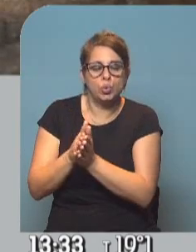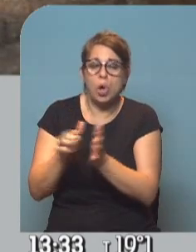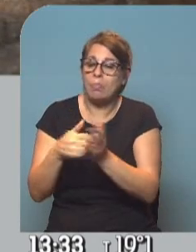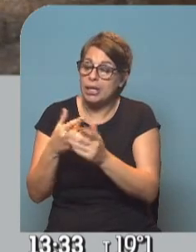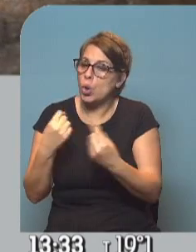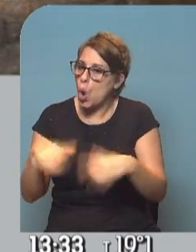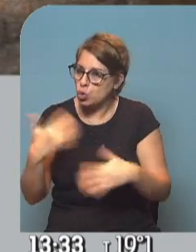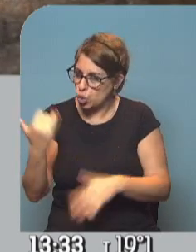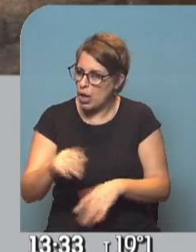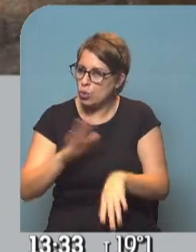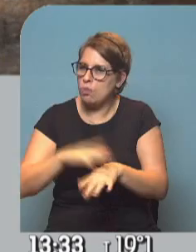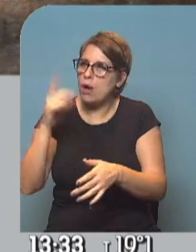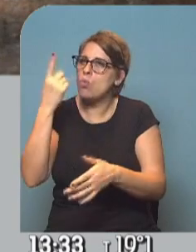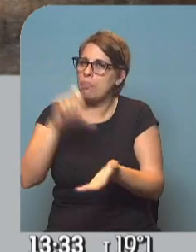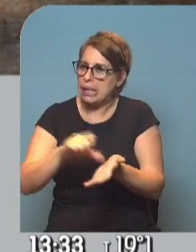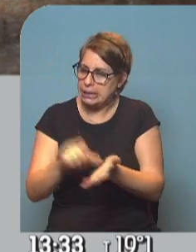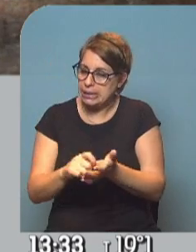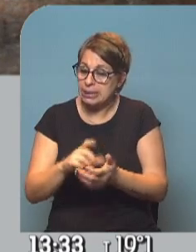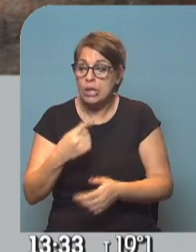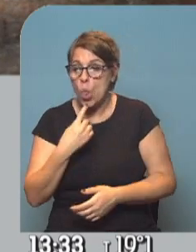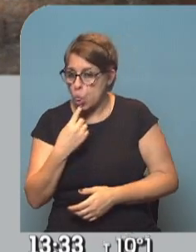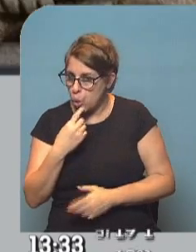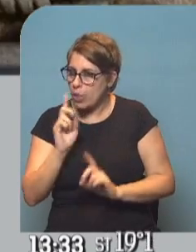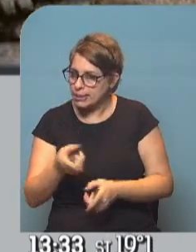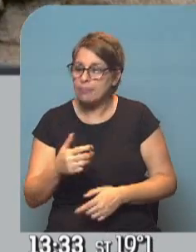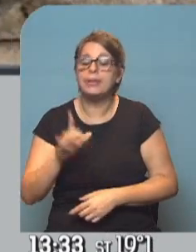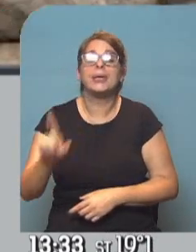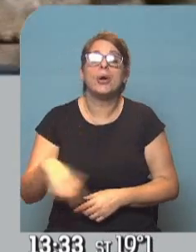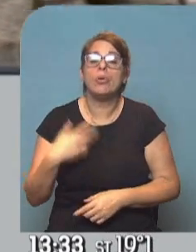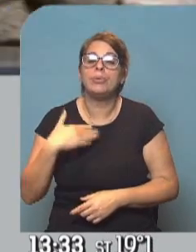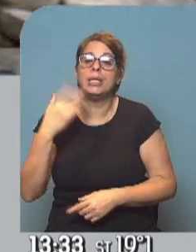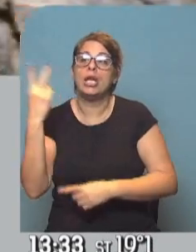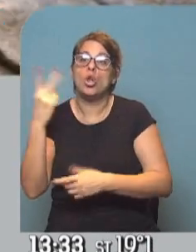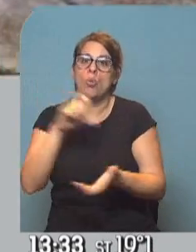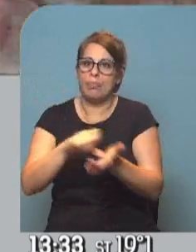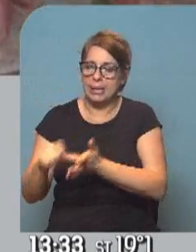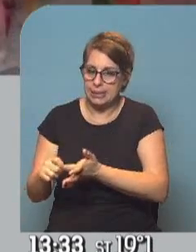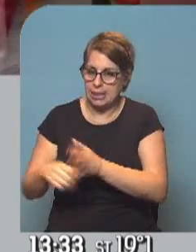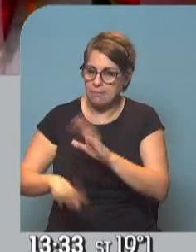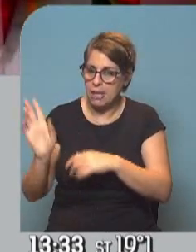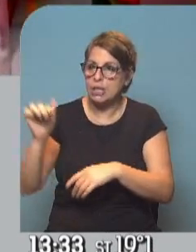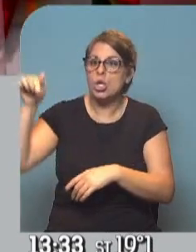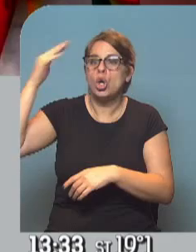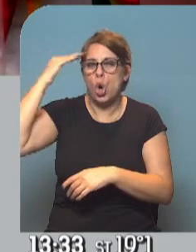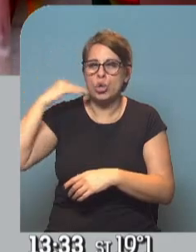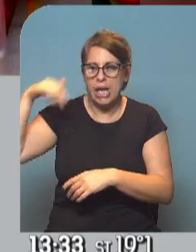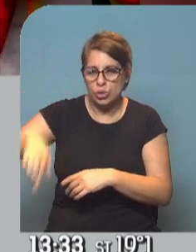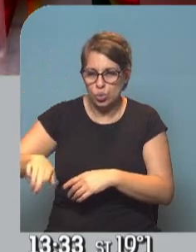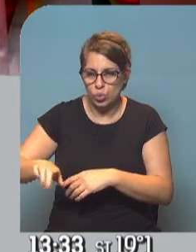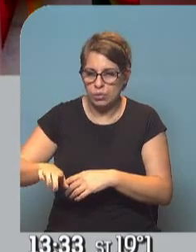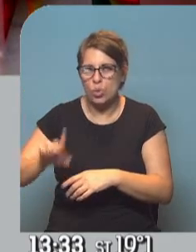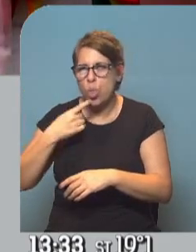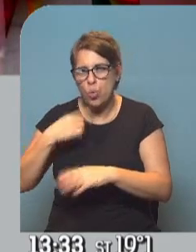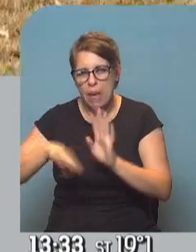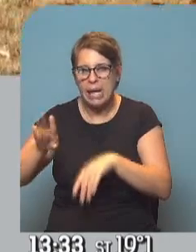y ese costo es el que también se pone en duda, tanto de un lado como del otro, más del lado surcoreano que del lado norcoreano, es